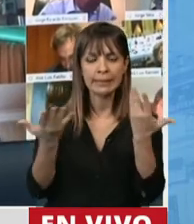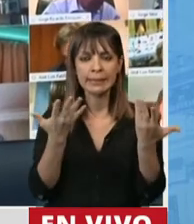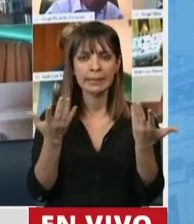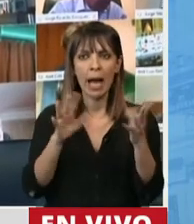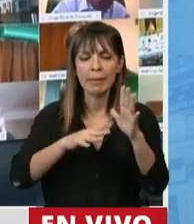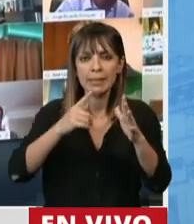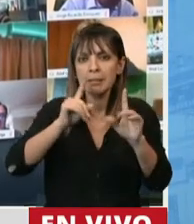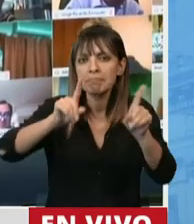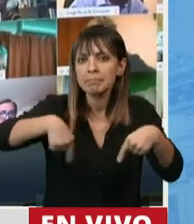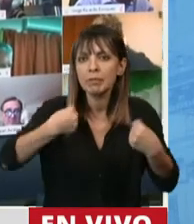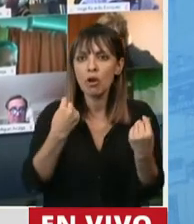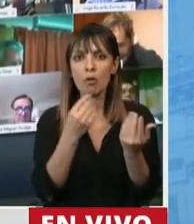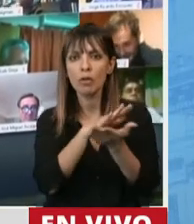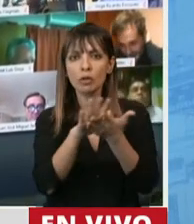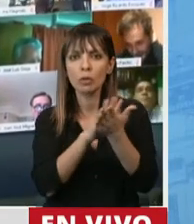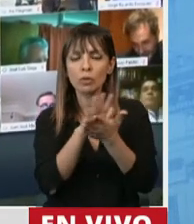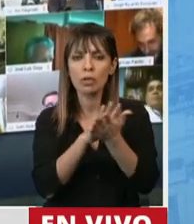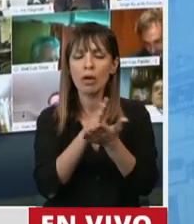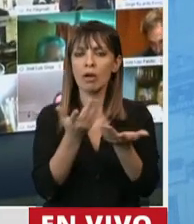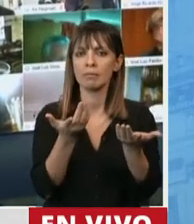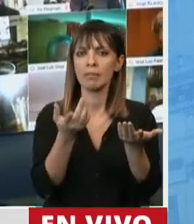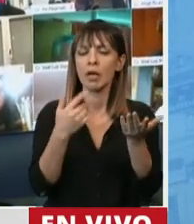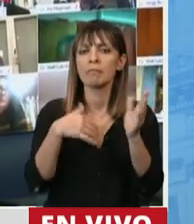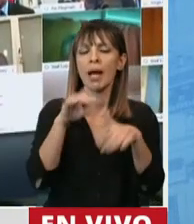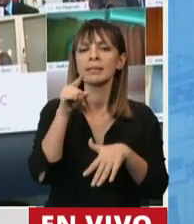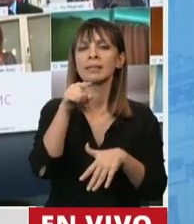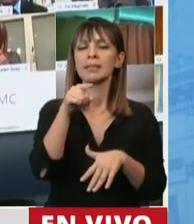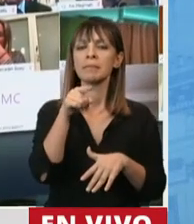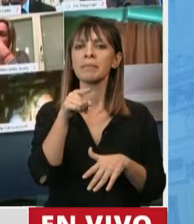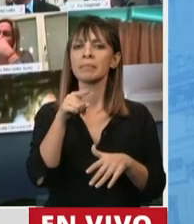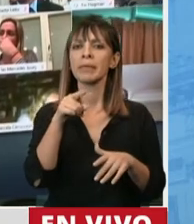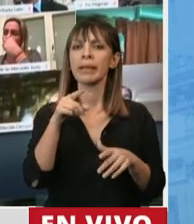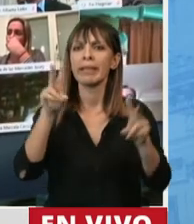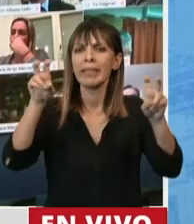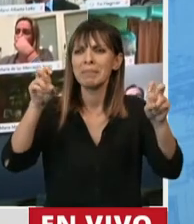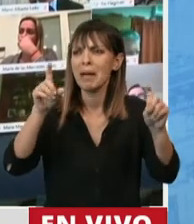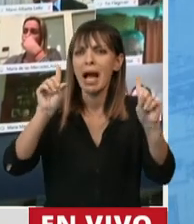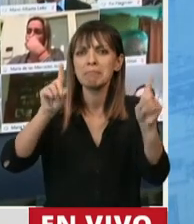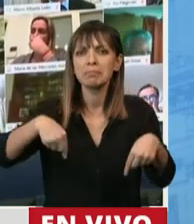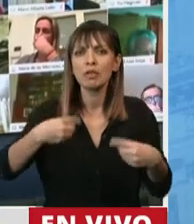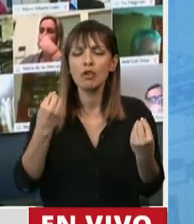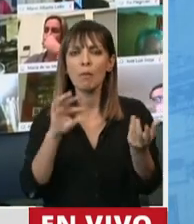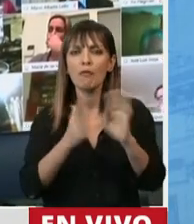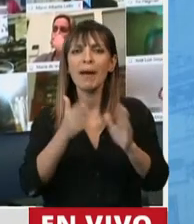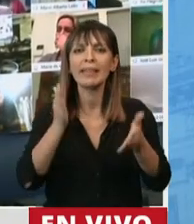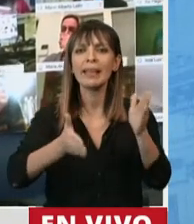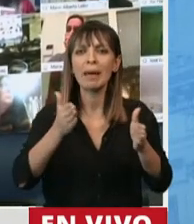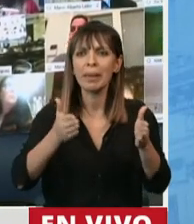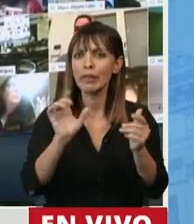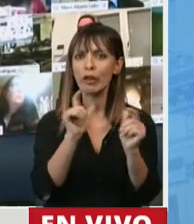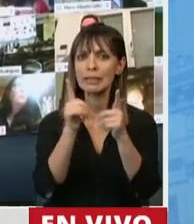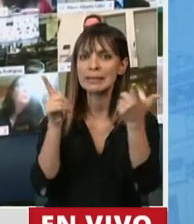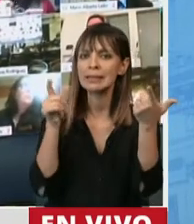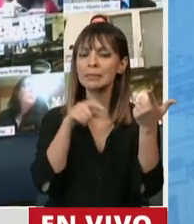incapacidad muchas veces para resolver, pero sobre todo con un desconocimiento de un tratamiento que sea efectivo para un